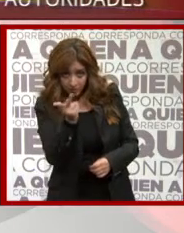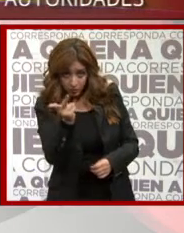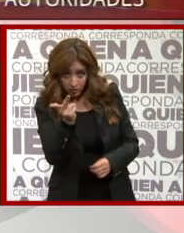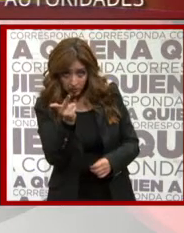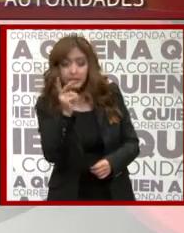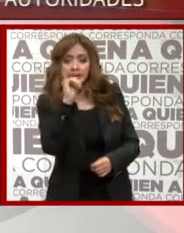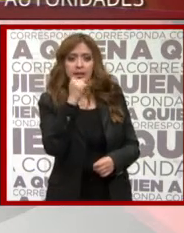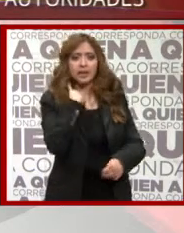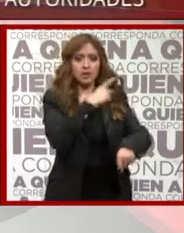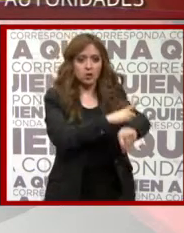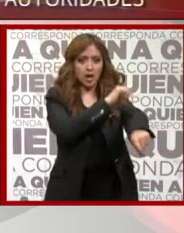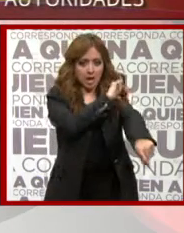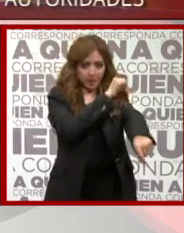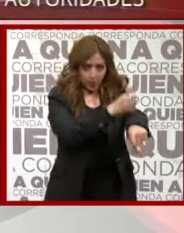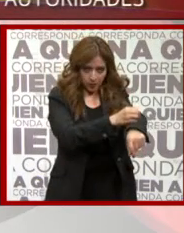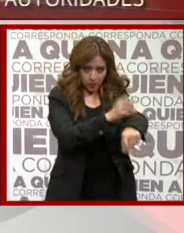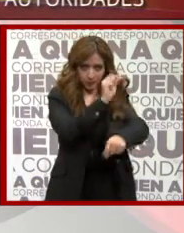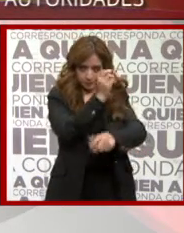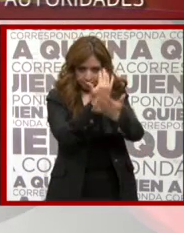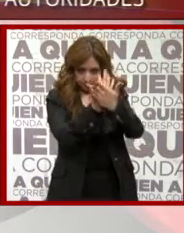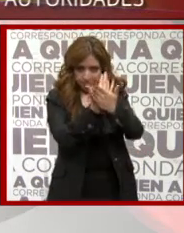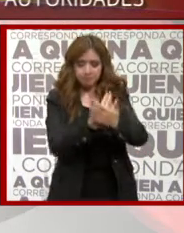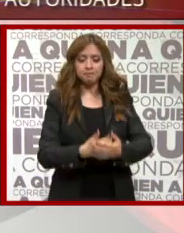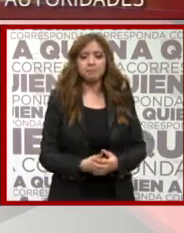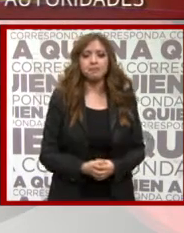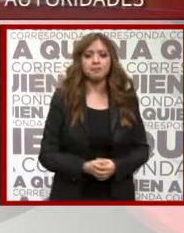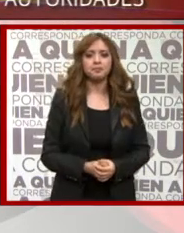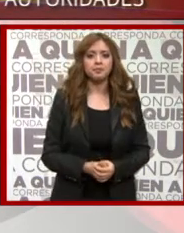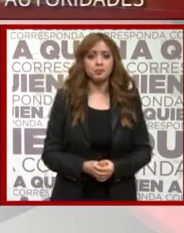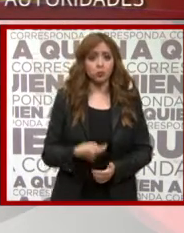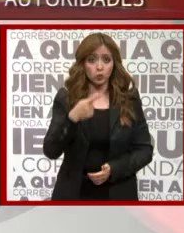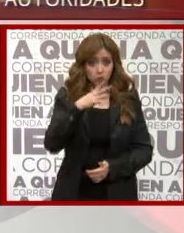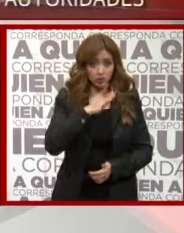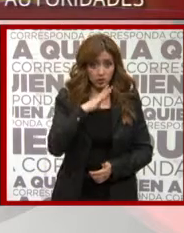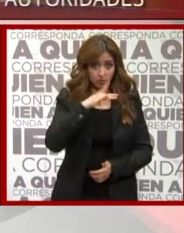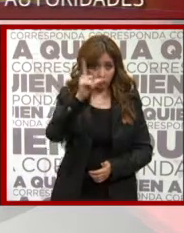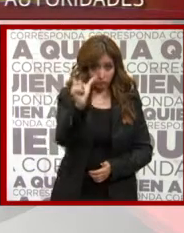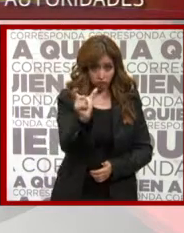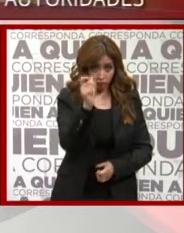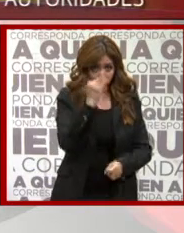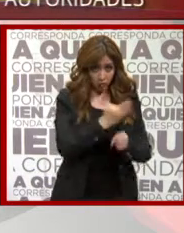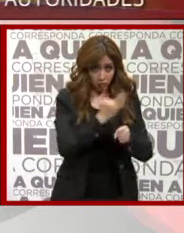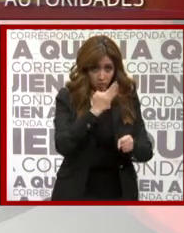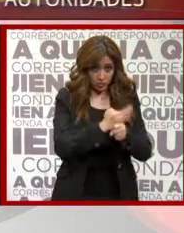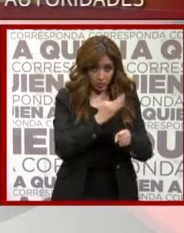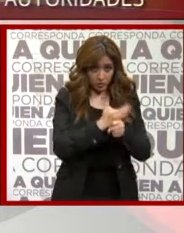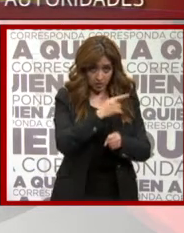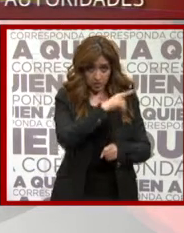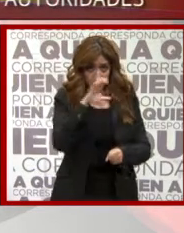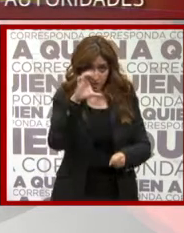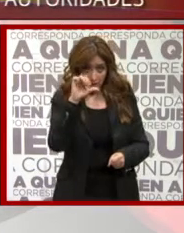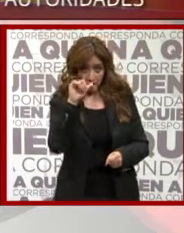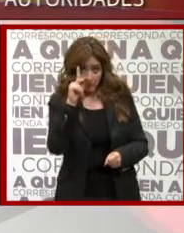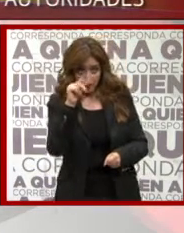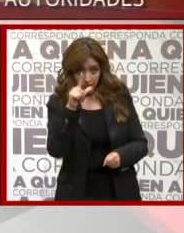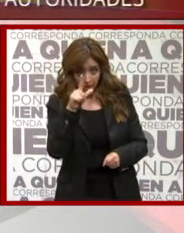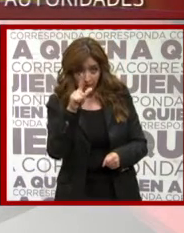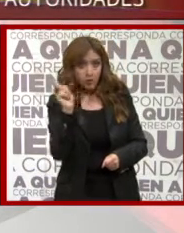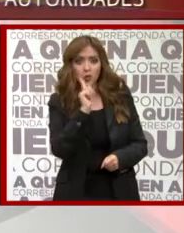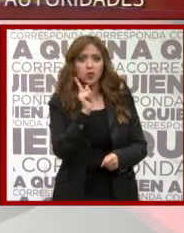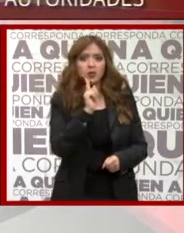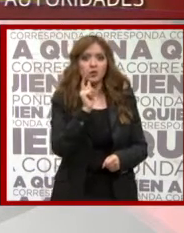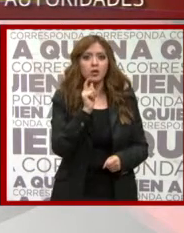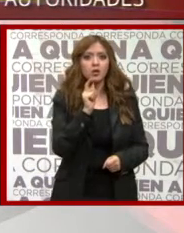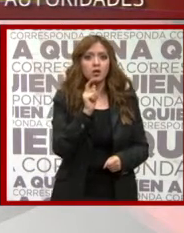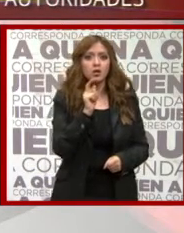en Álvaro Obregón. Hecho, aguanta un segundito. Perfecto. ¿Ya tienes tu credencial? ¿Ya tienes tu credencial? ¿Ya tienes tu credencial, Elena? ¿Ya te la dieron? No la traje,